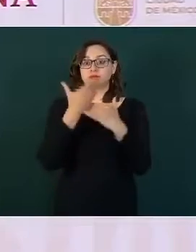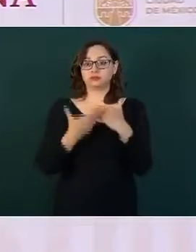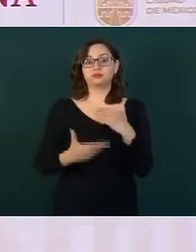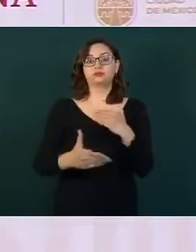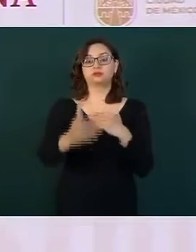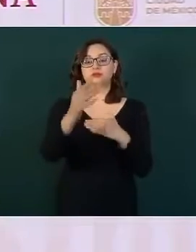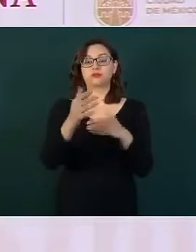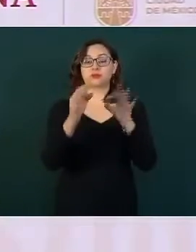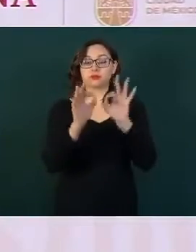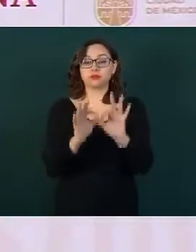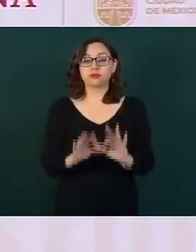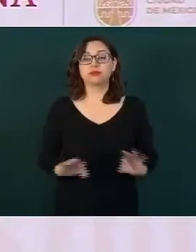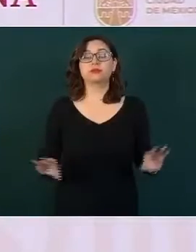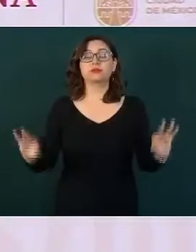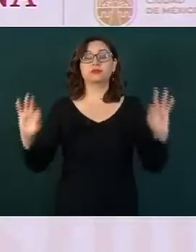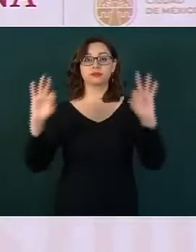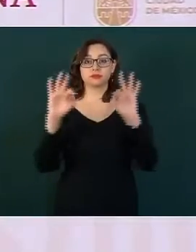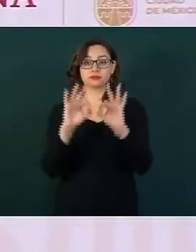que se